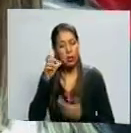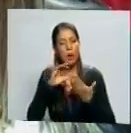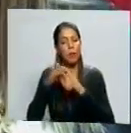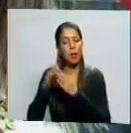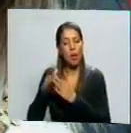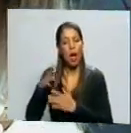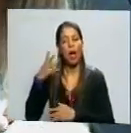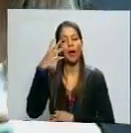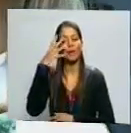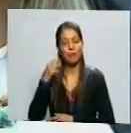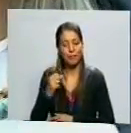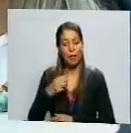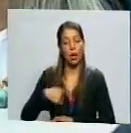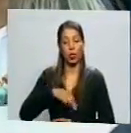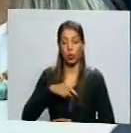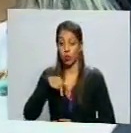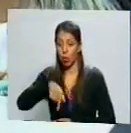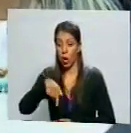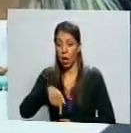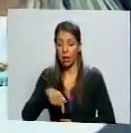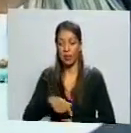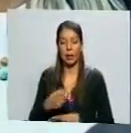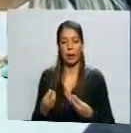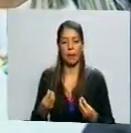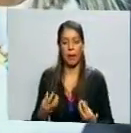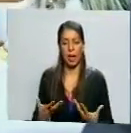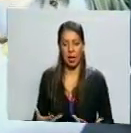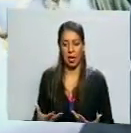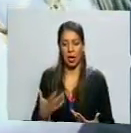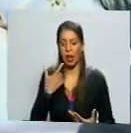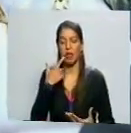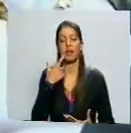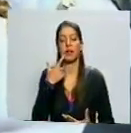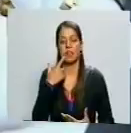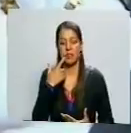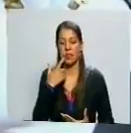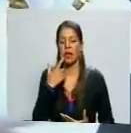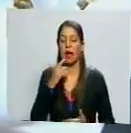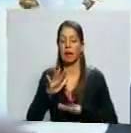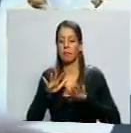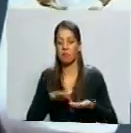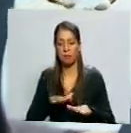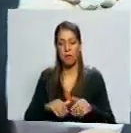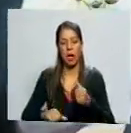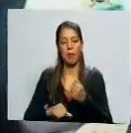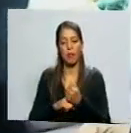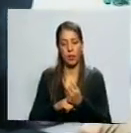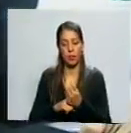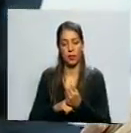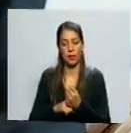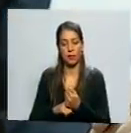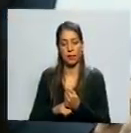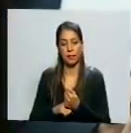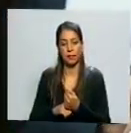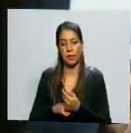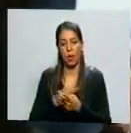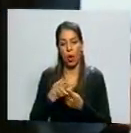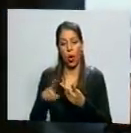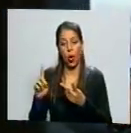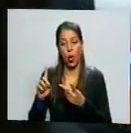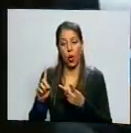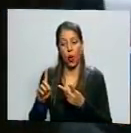que aquí estamos nosotros y nosotras para aportar y para avalar pues esta solicitud. Otro elemento